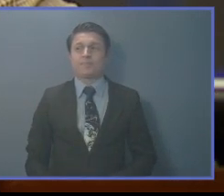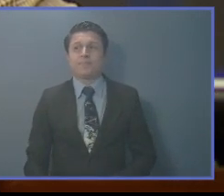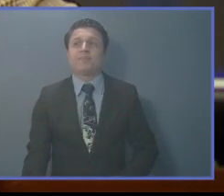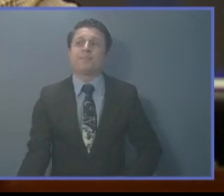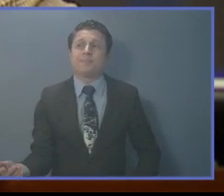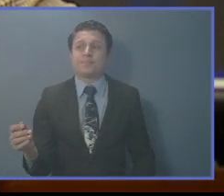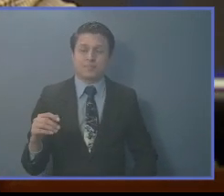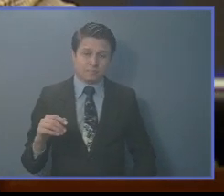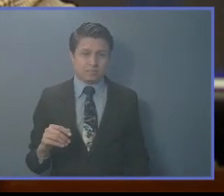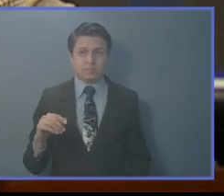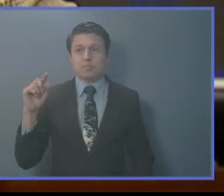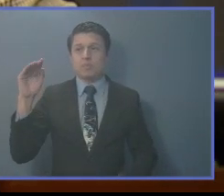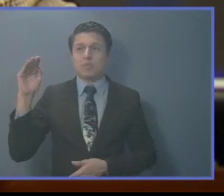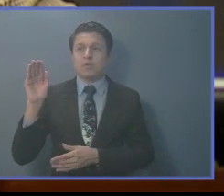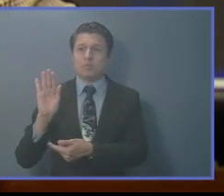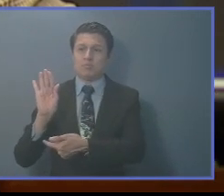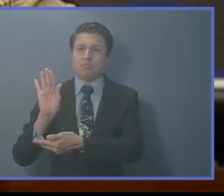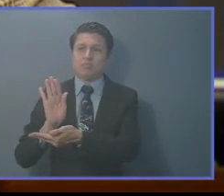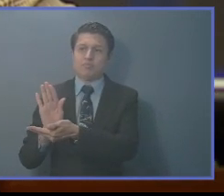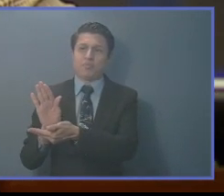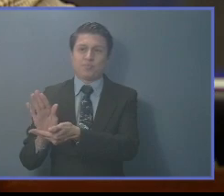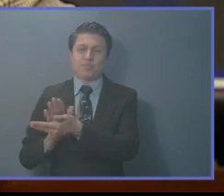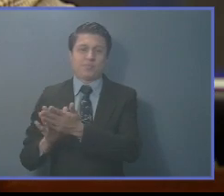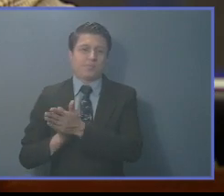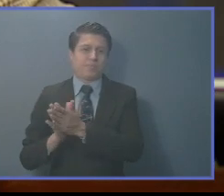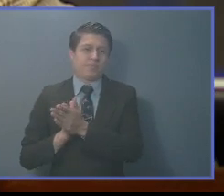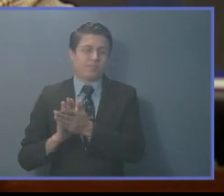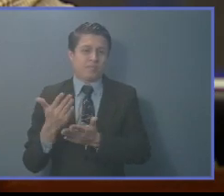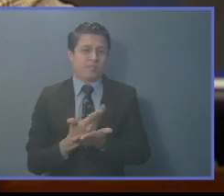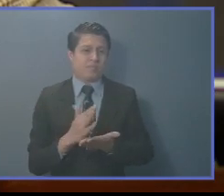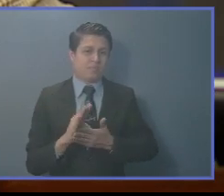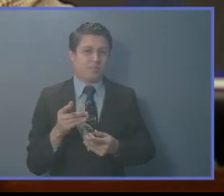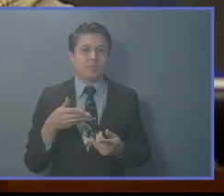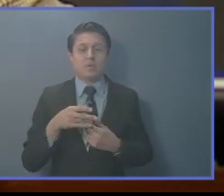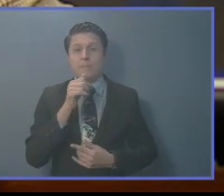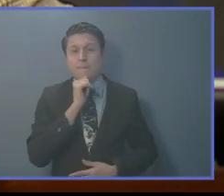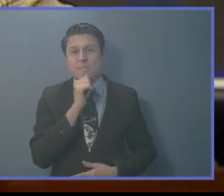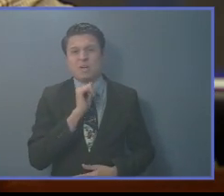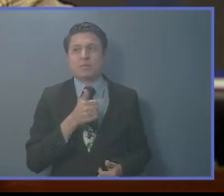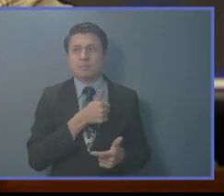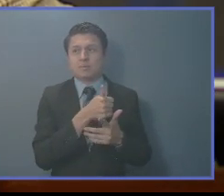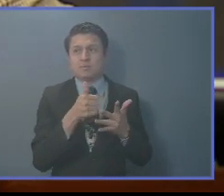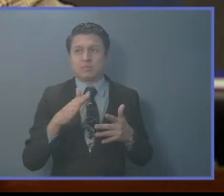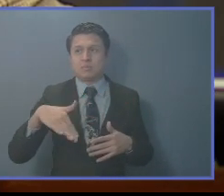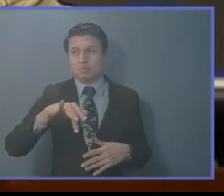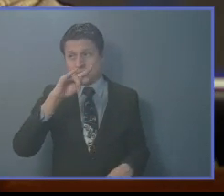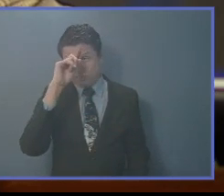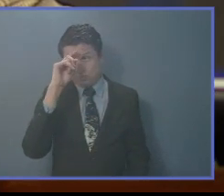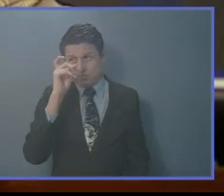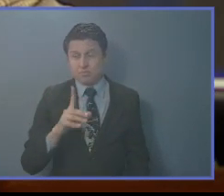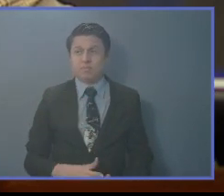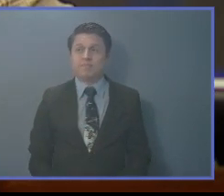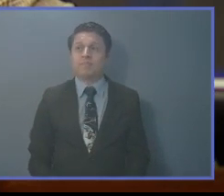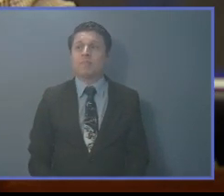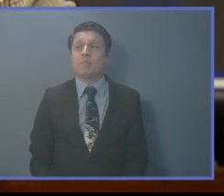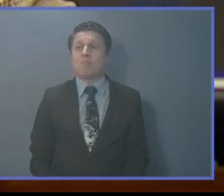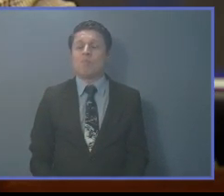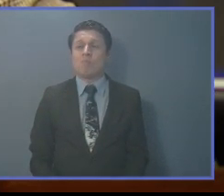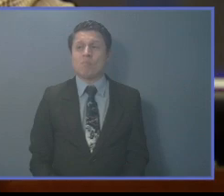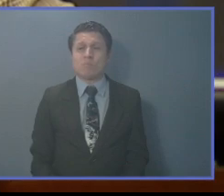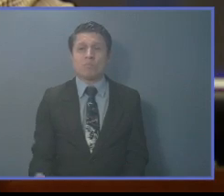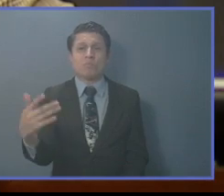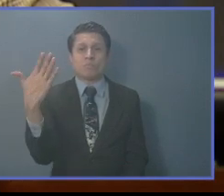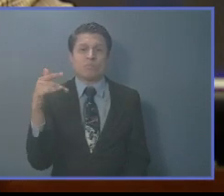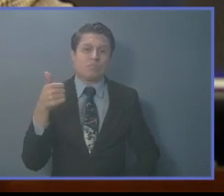dispensadores de alcohol gel en la entrada de acceso del personal, entradas de baño y en cada una de las estaciones de trabajo. 15.